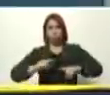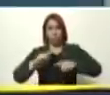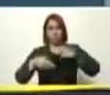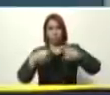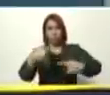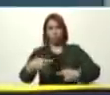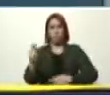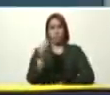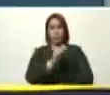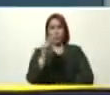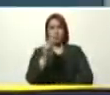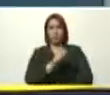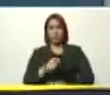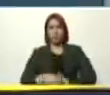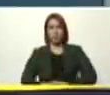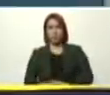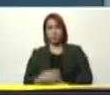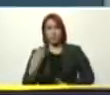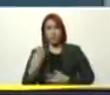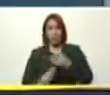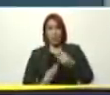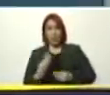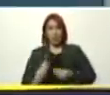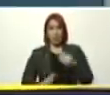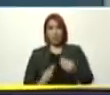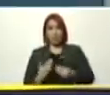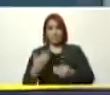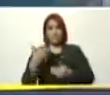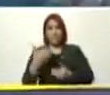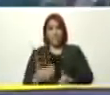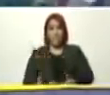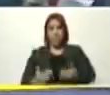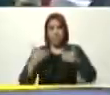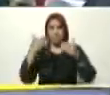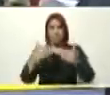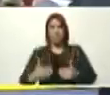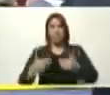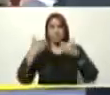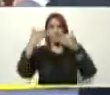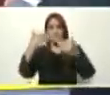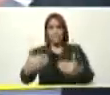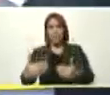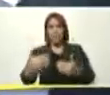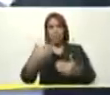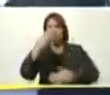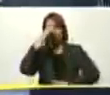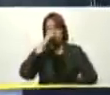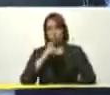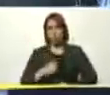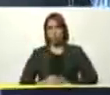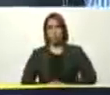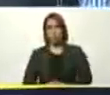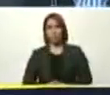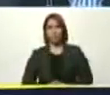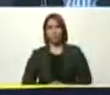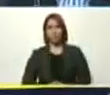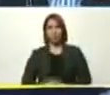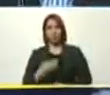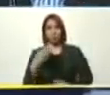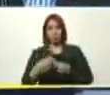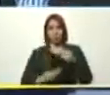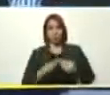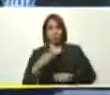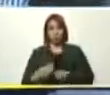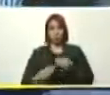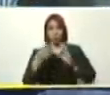meses, para establecer la periodización de los próximos años, para establecer